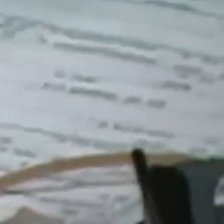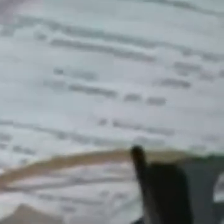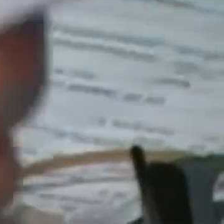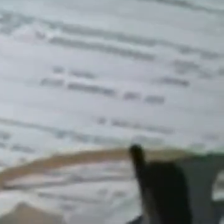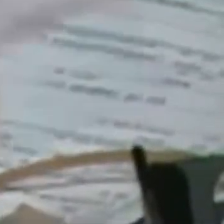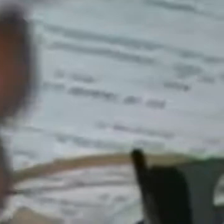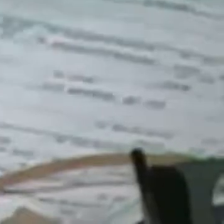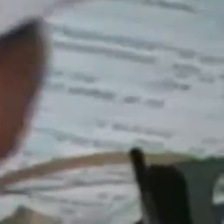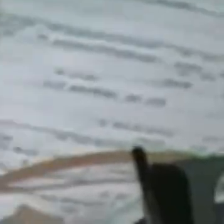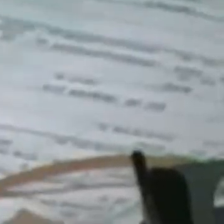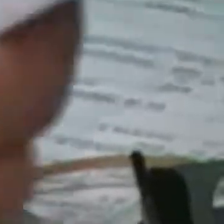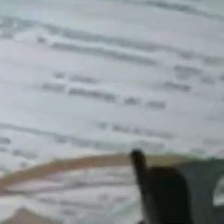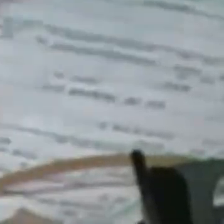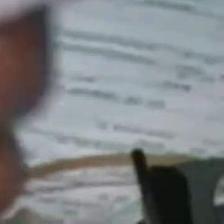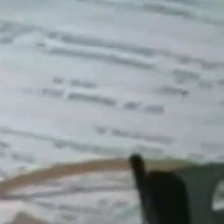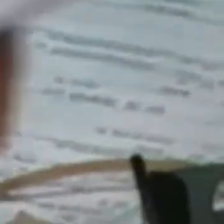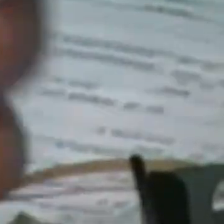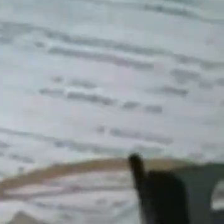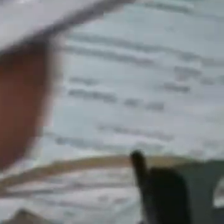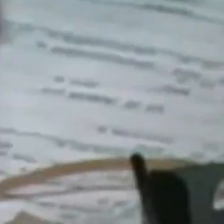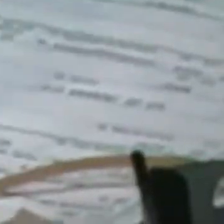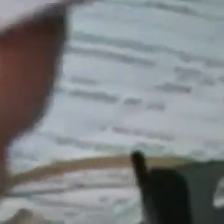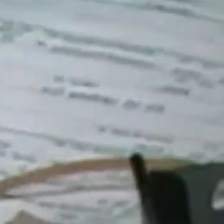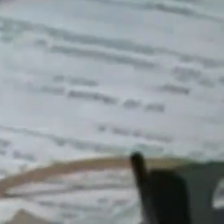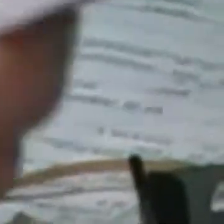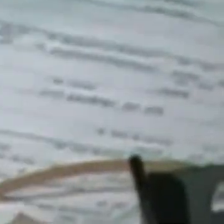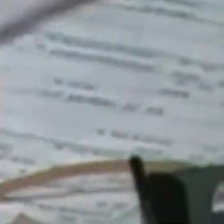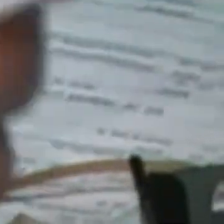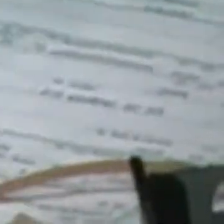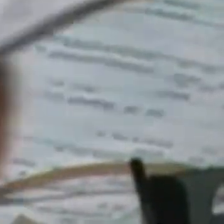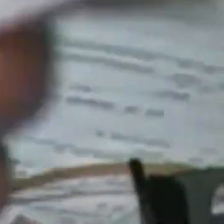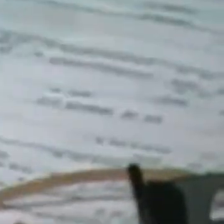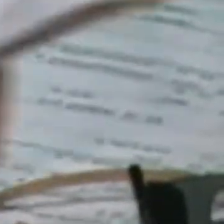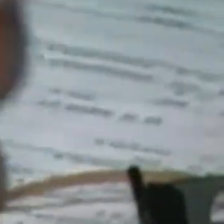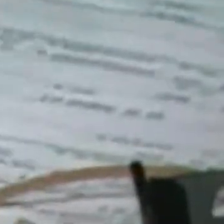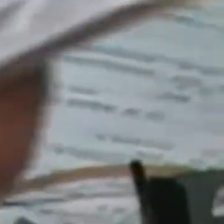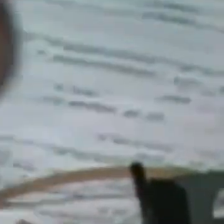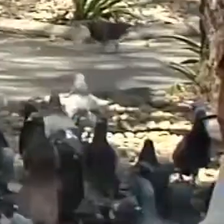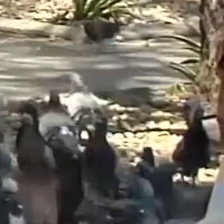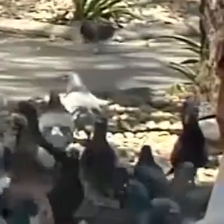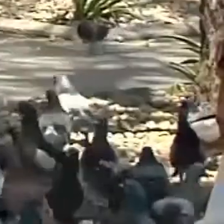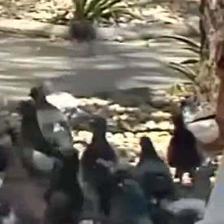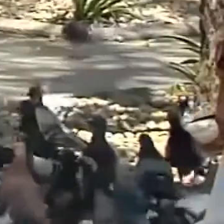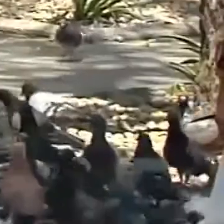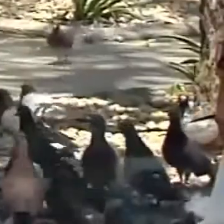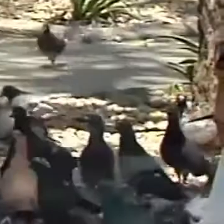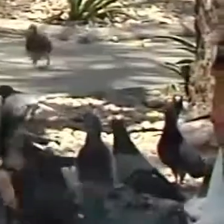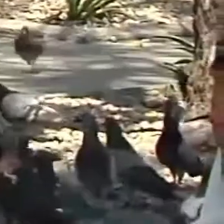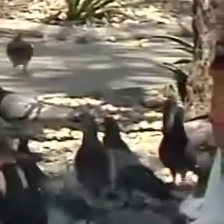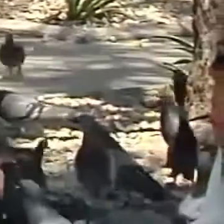todos en el país, haya anticipado el pago de la prima